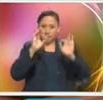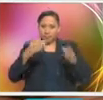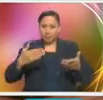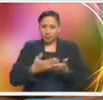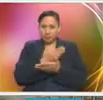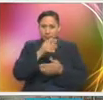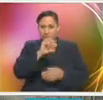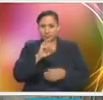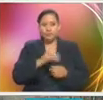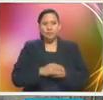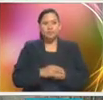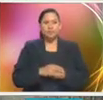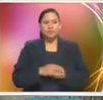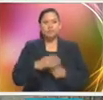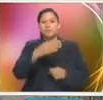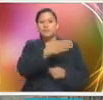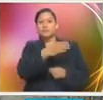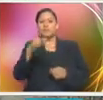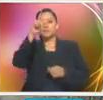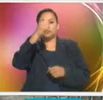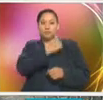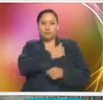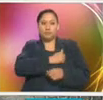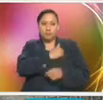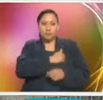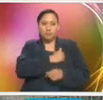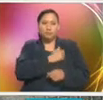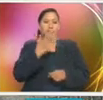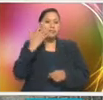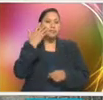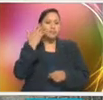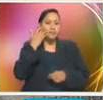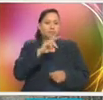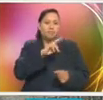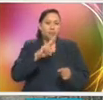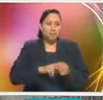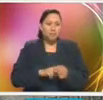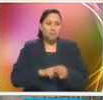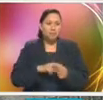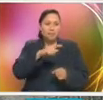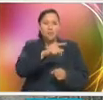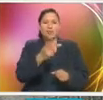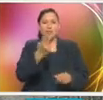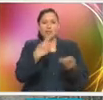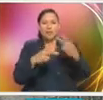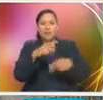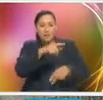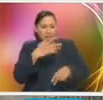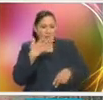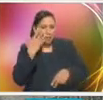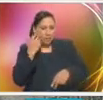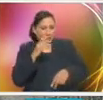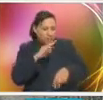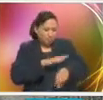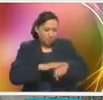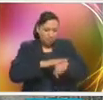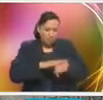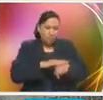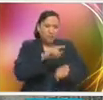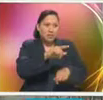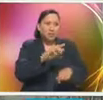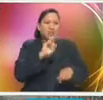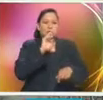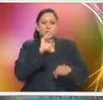1966. Uh-huh. Y en una granja en Canadá, en un gato doméstico, apareció un gato sin pelo, lo empezaron a reproducir con la